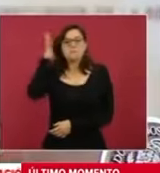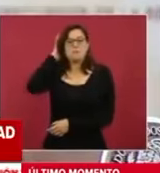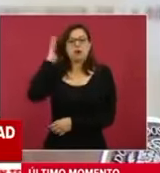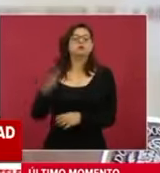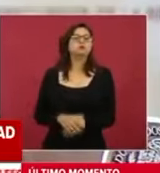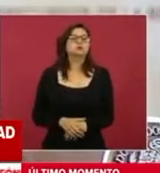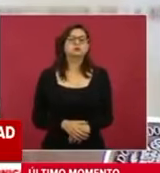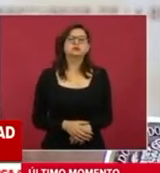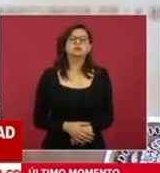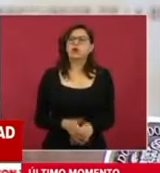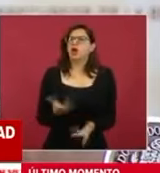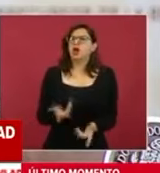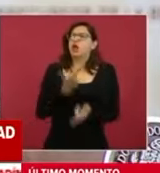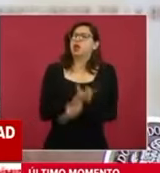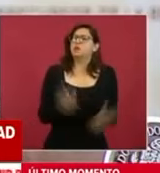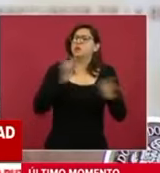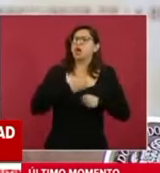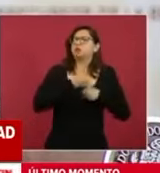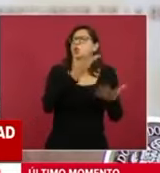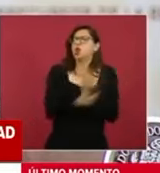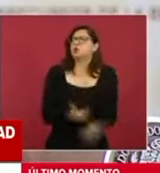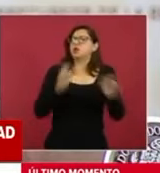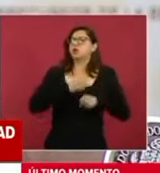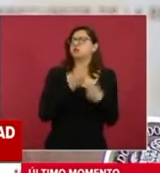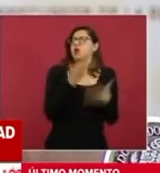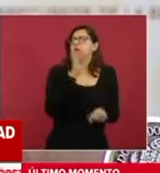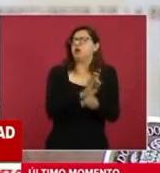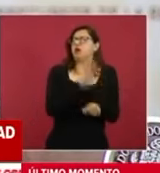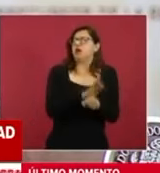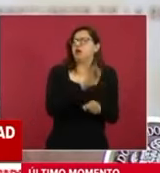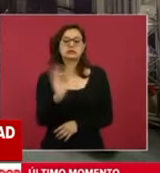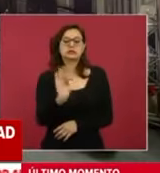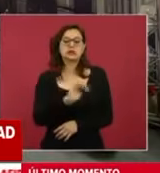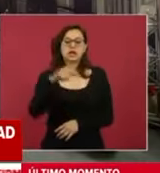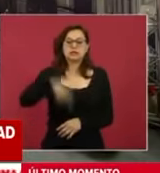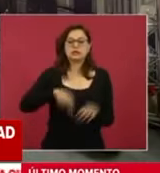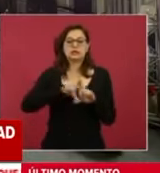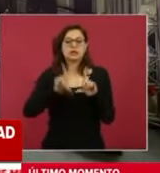de la libertad y al mismo tiempo estar